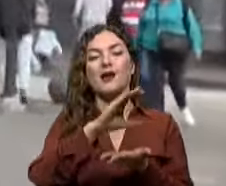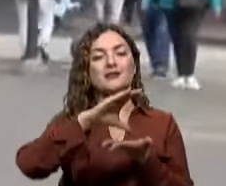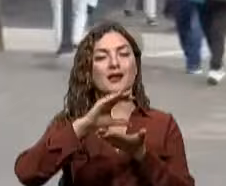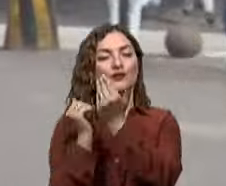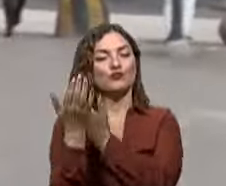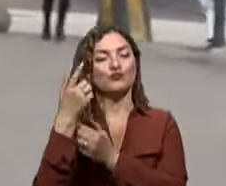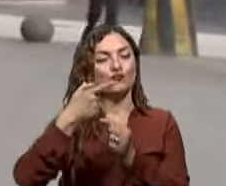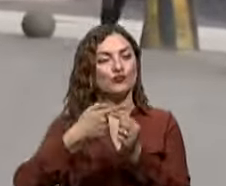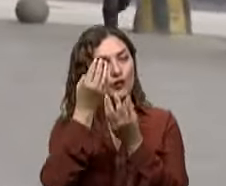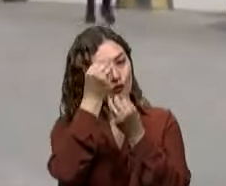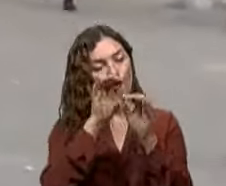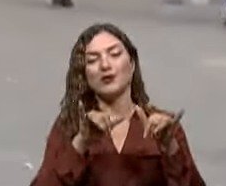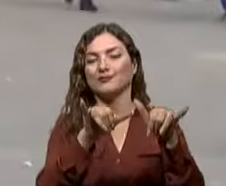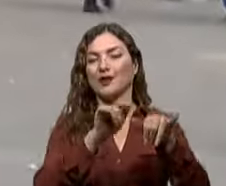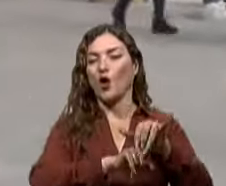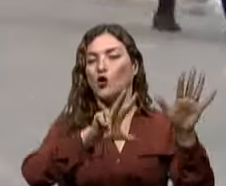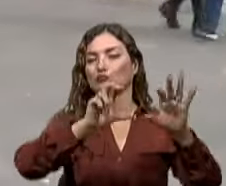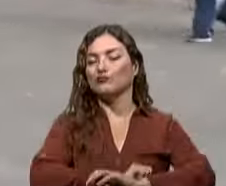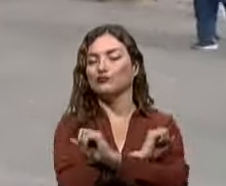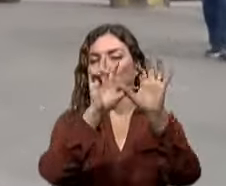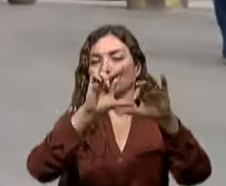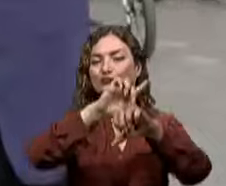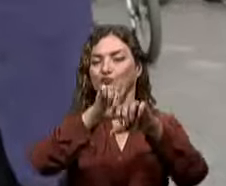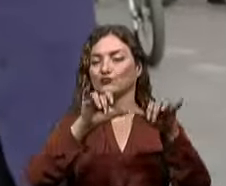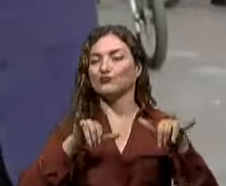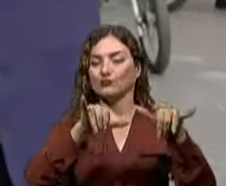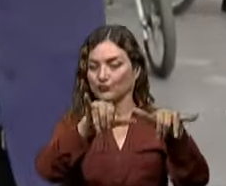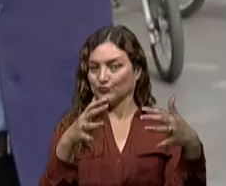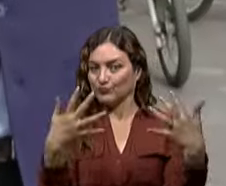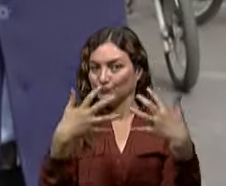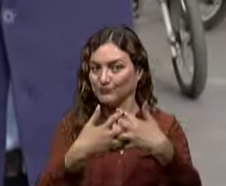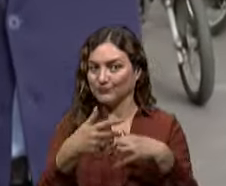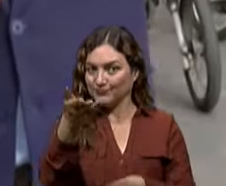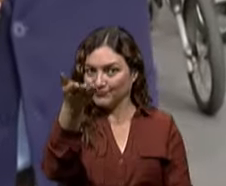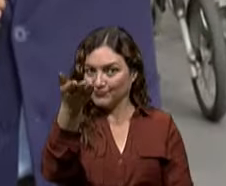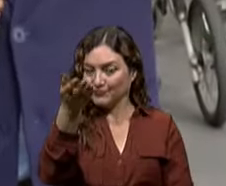centro histórico de la capital. Con esta información, 8:08, nosotros nuevamente pasamos